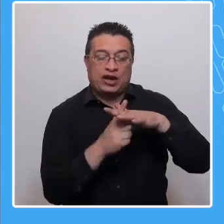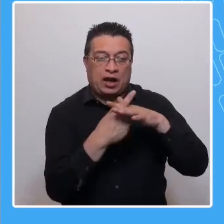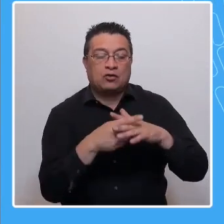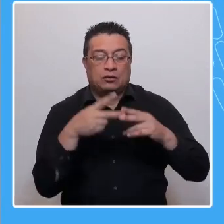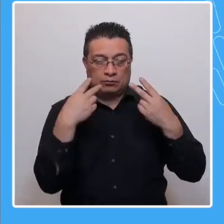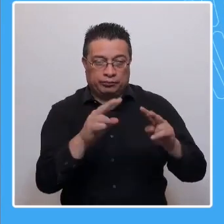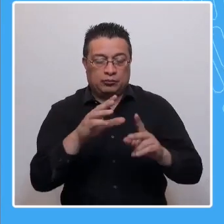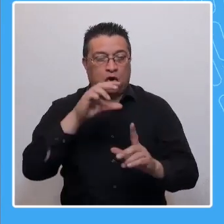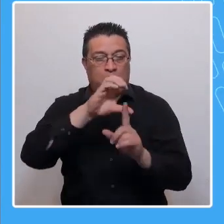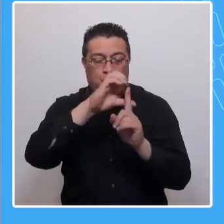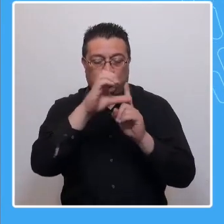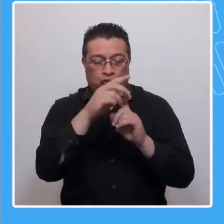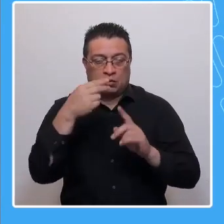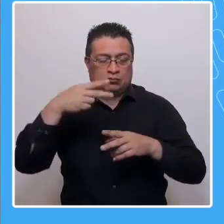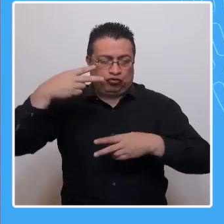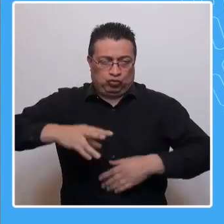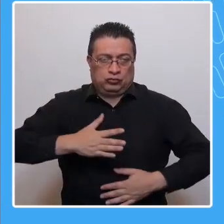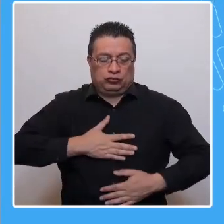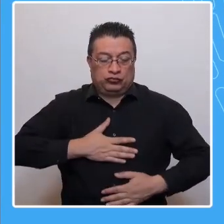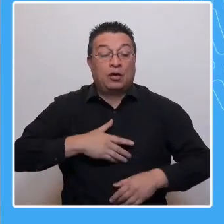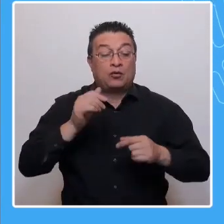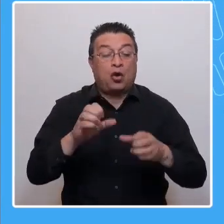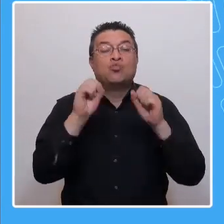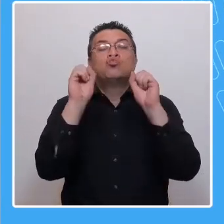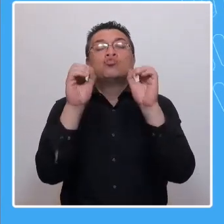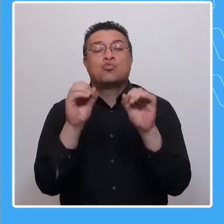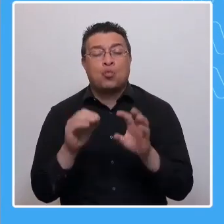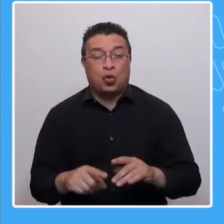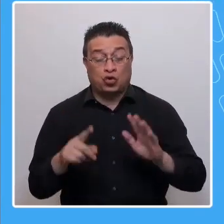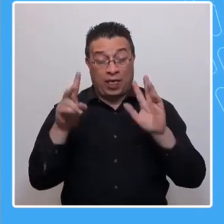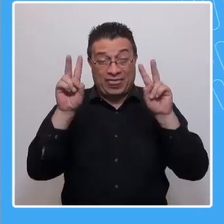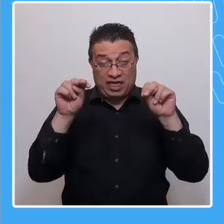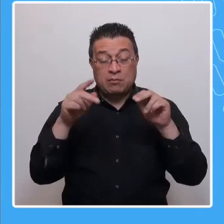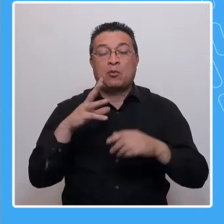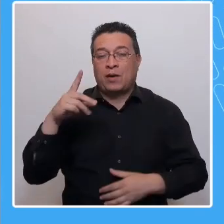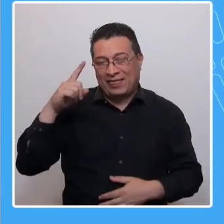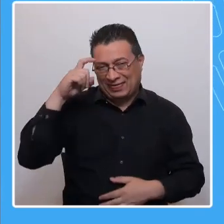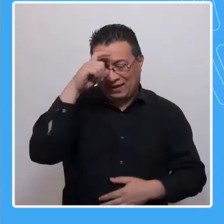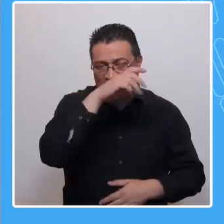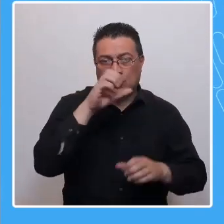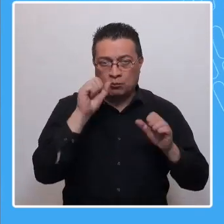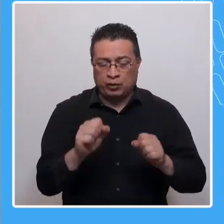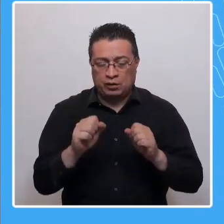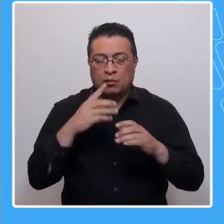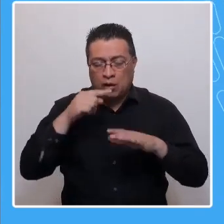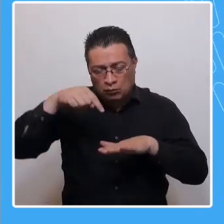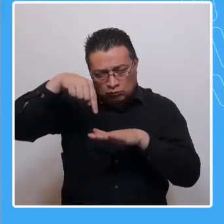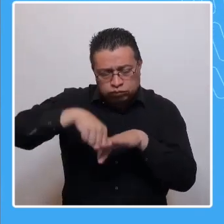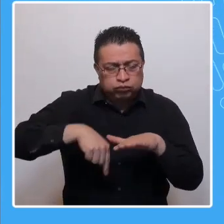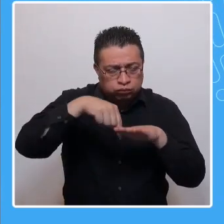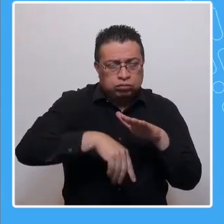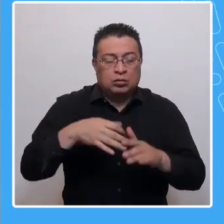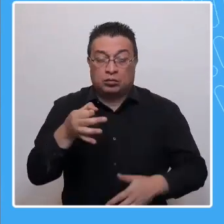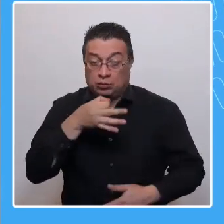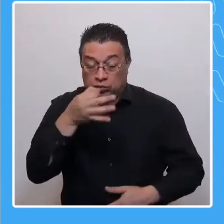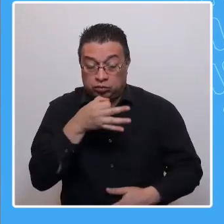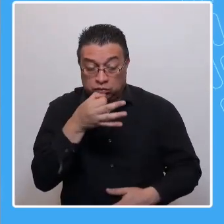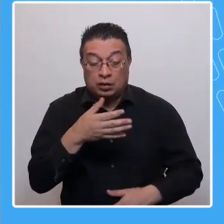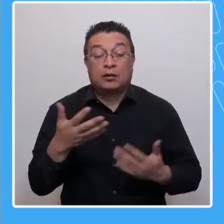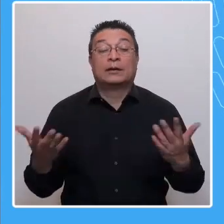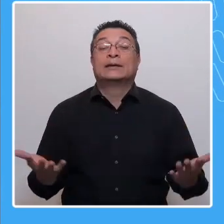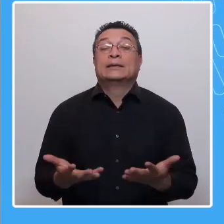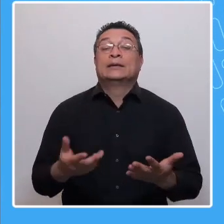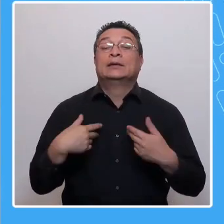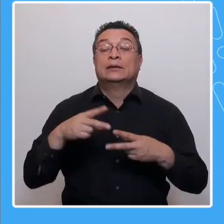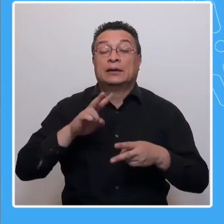cultural. Como son muchas las temáticas, va a ser muy difícil que las podamos abordar en profundidad en esta exposición. Así que vamos a hacer